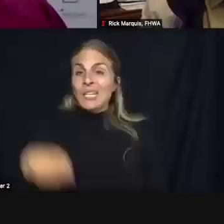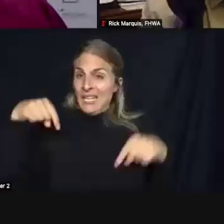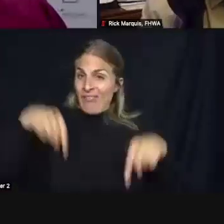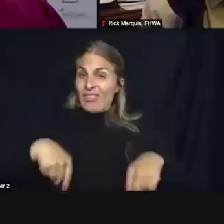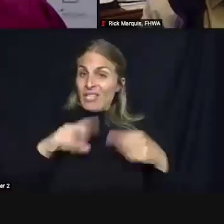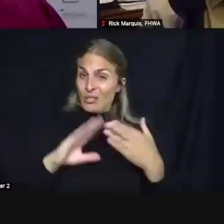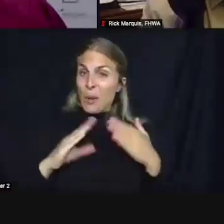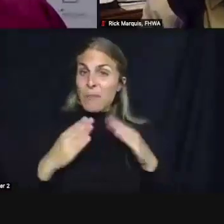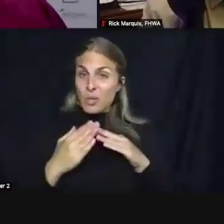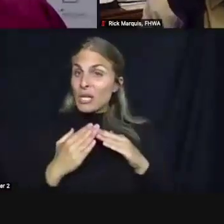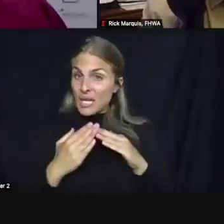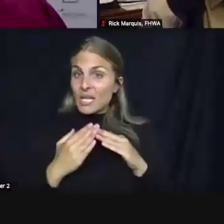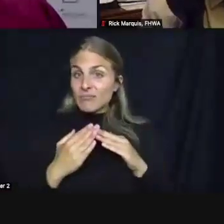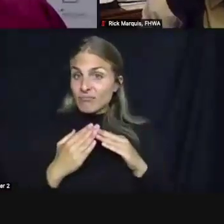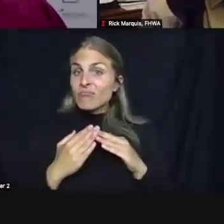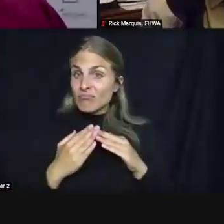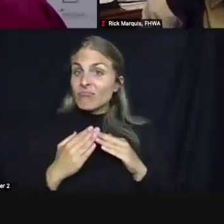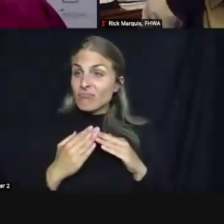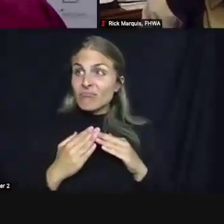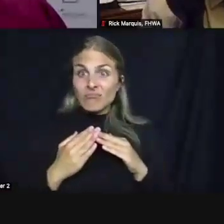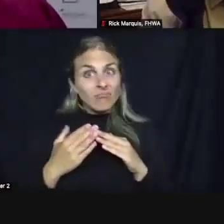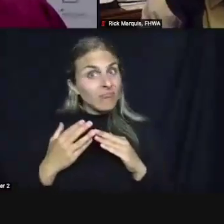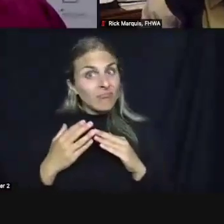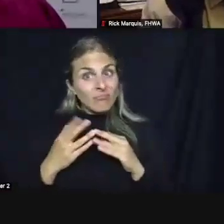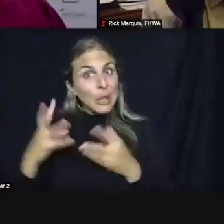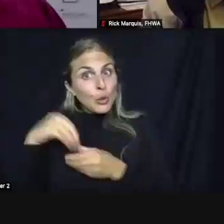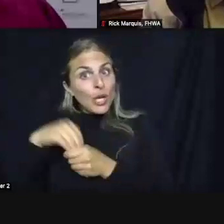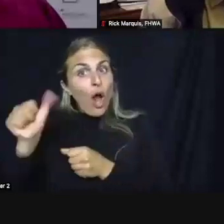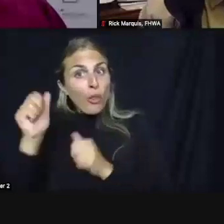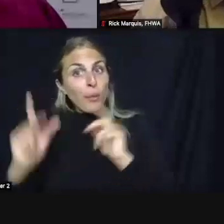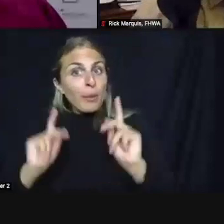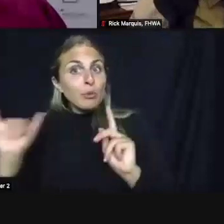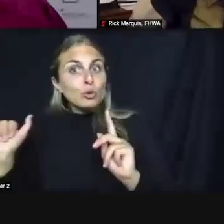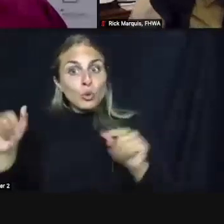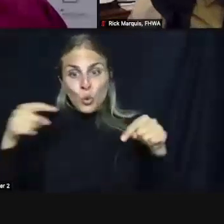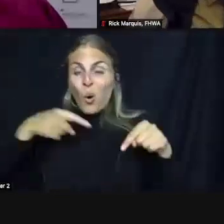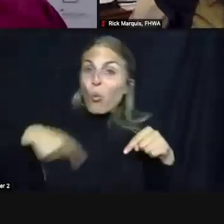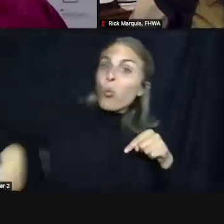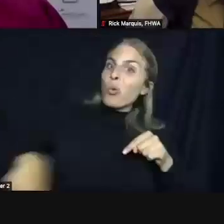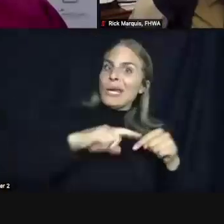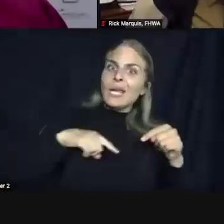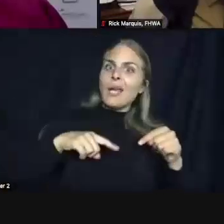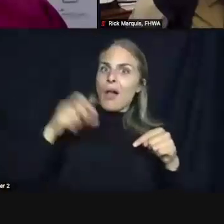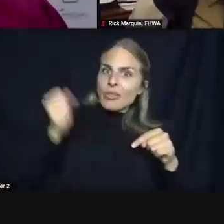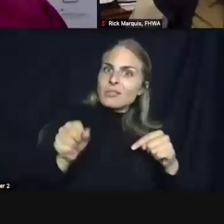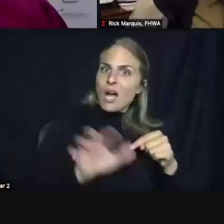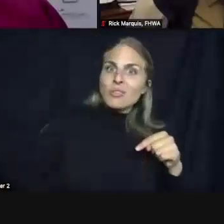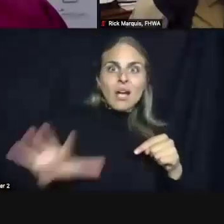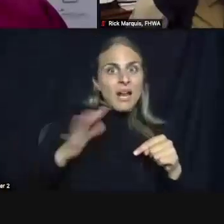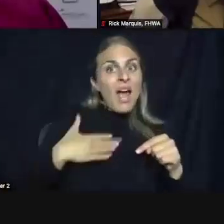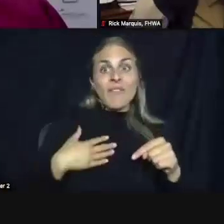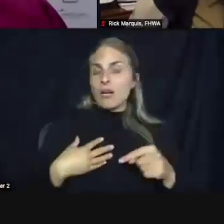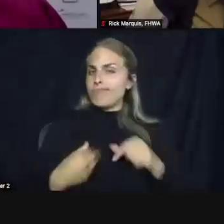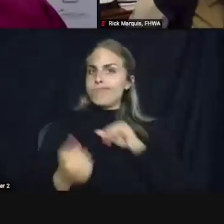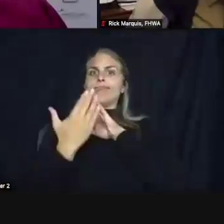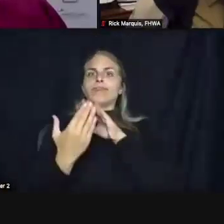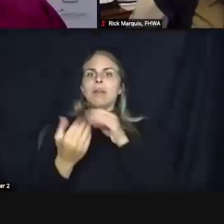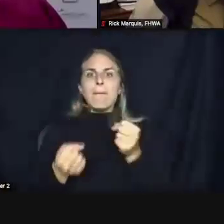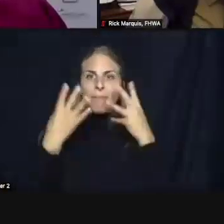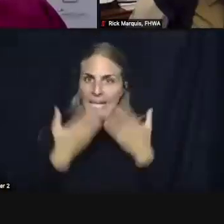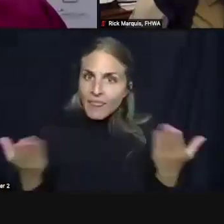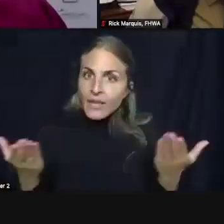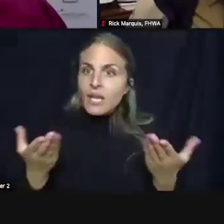el periodo de comentarios por 6 meses. Esta comunidad